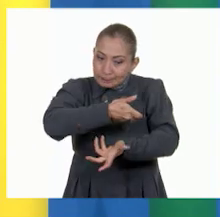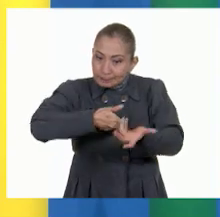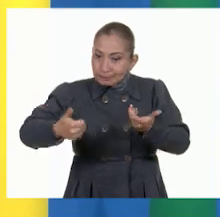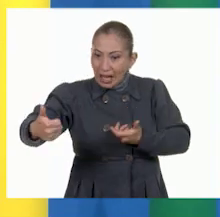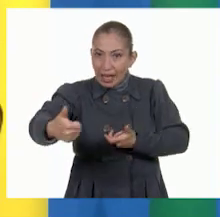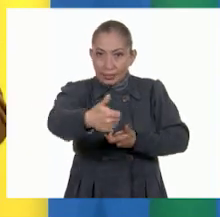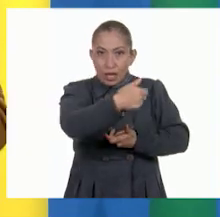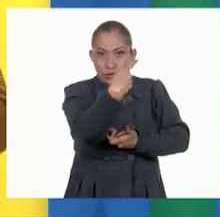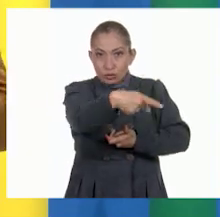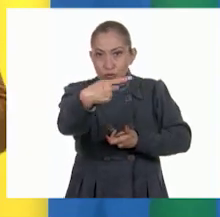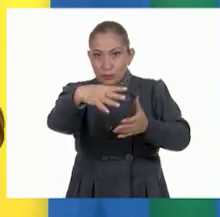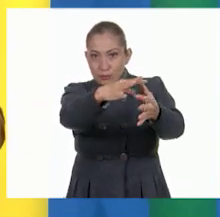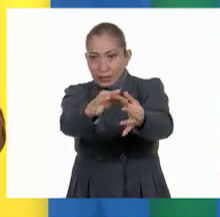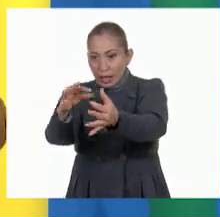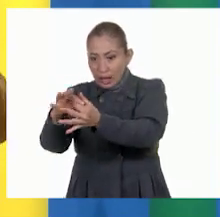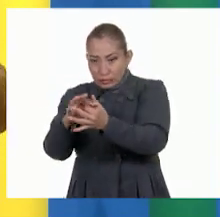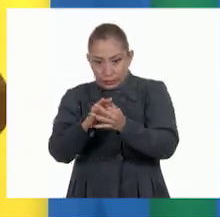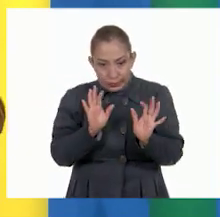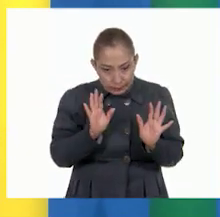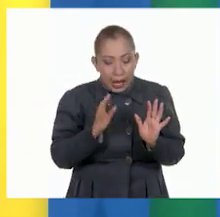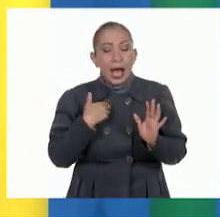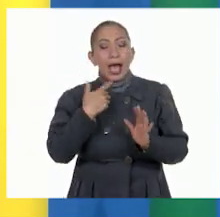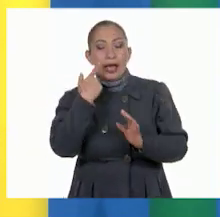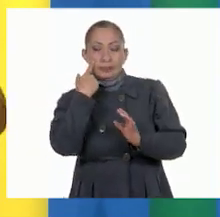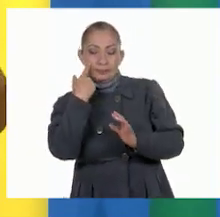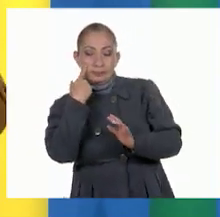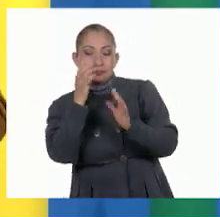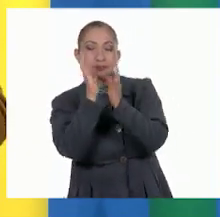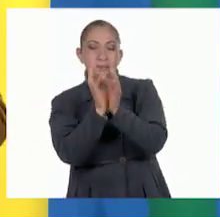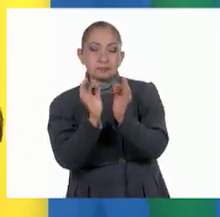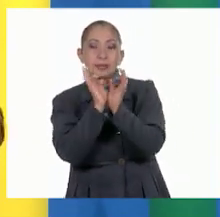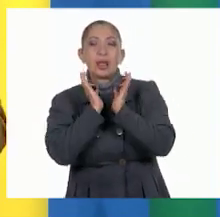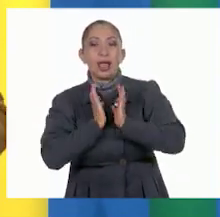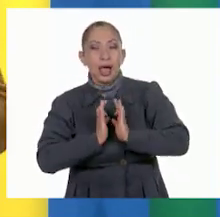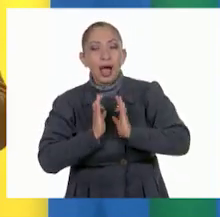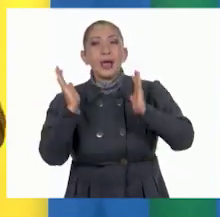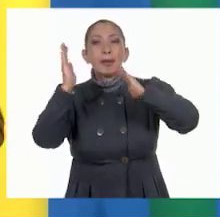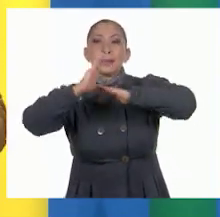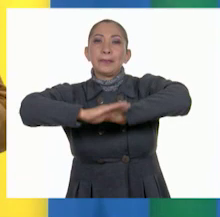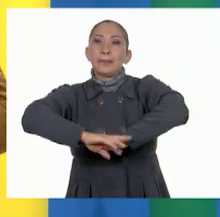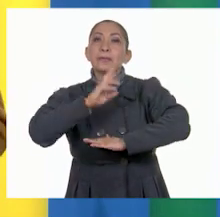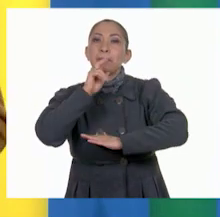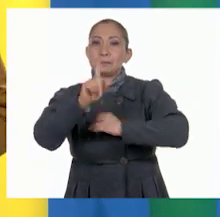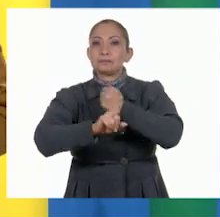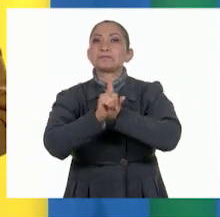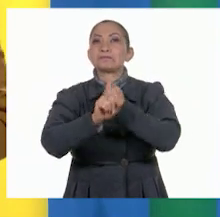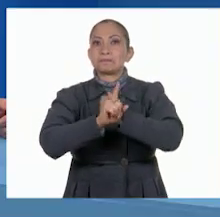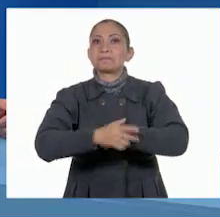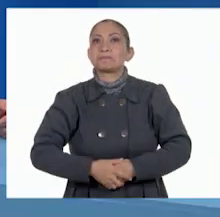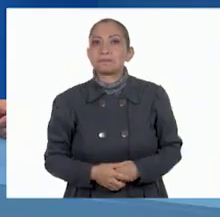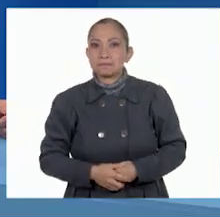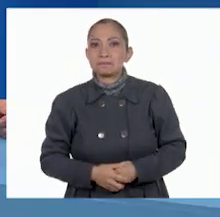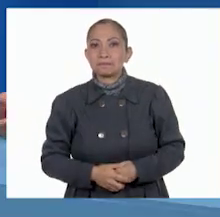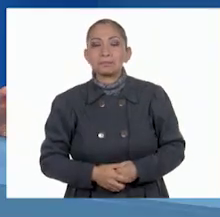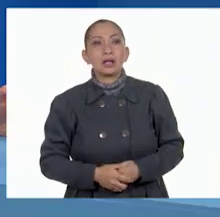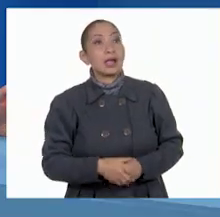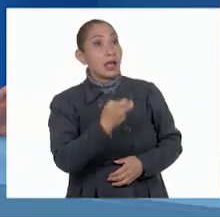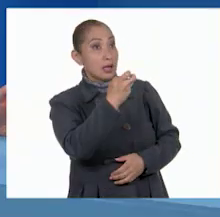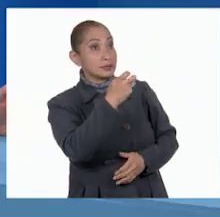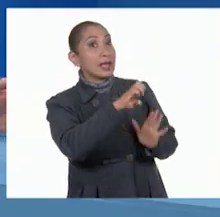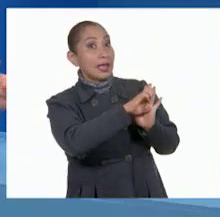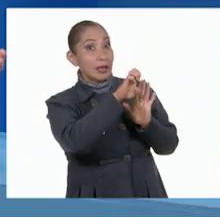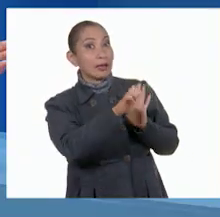cada uno dio su versión, bueno, ahora sí las cosas se pusieron en calma y pudimos resolverlo de la mejor manera. Ese es un